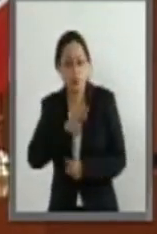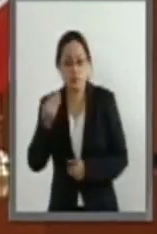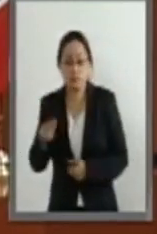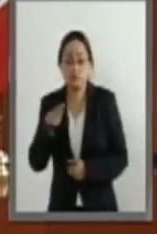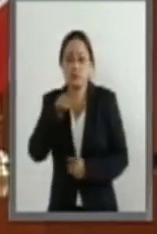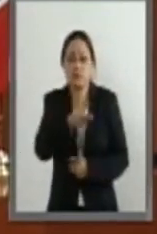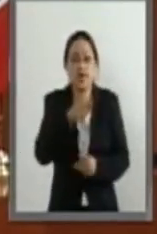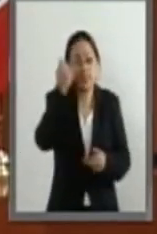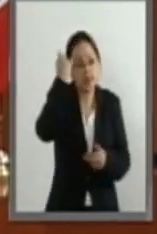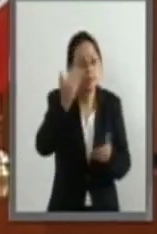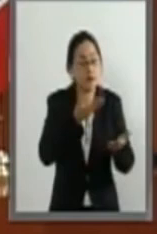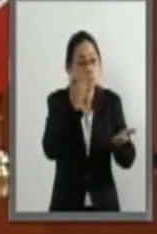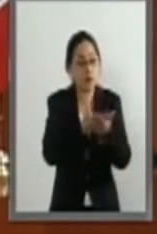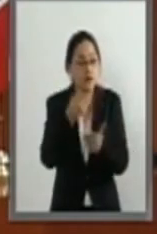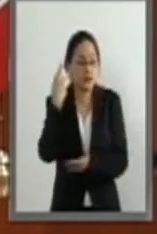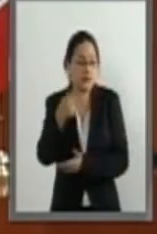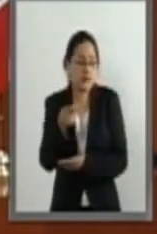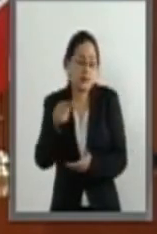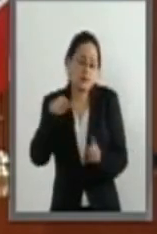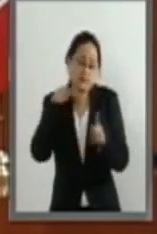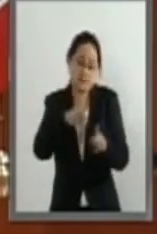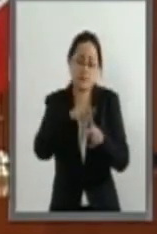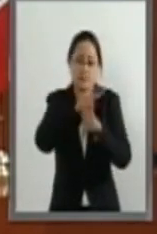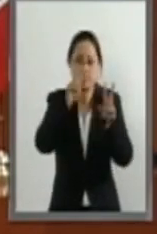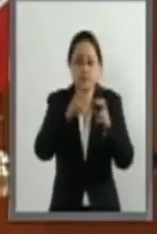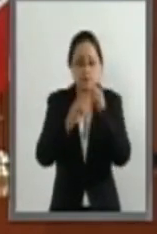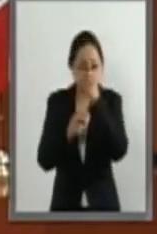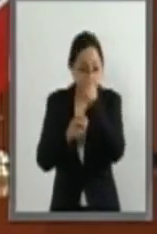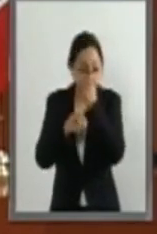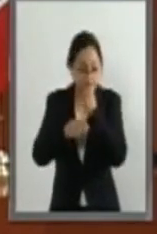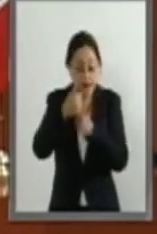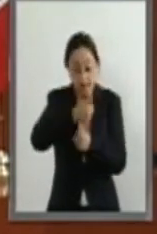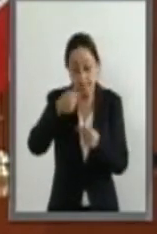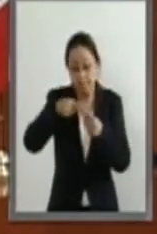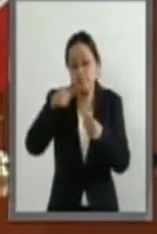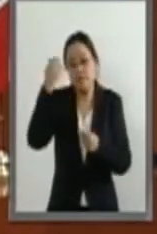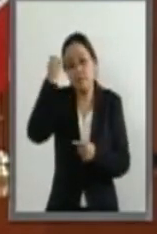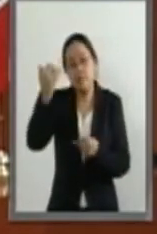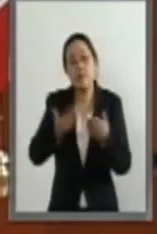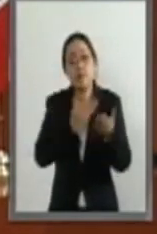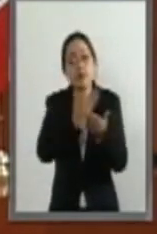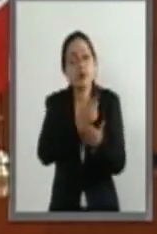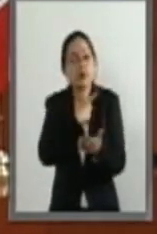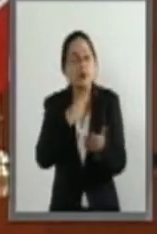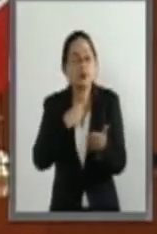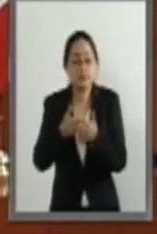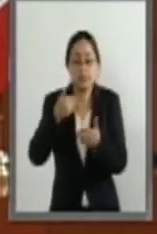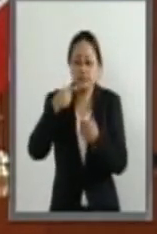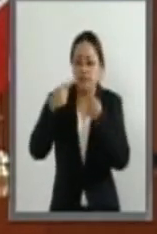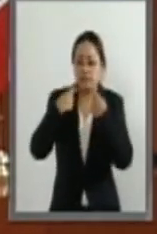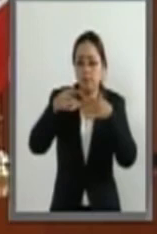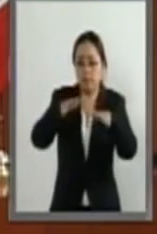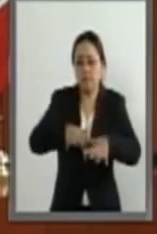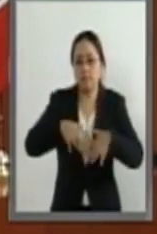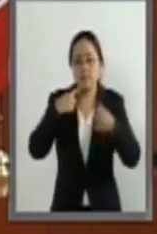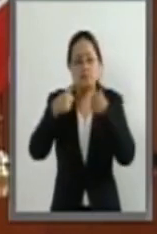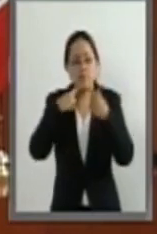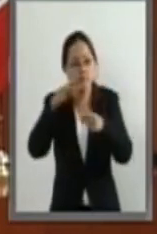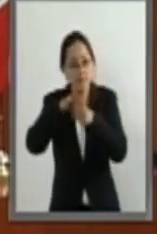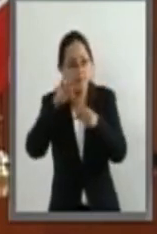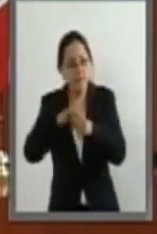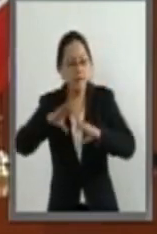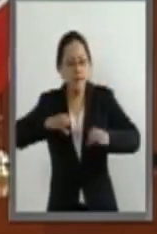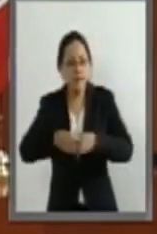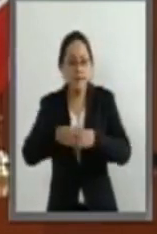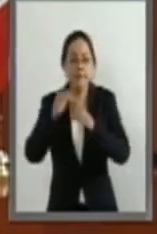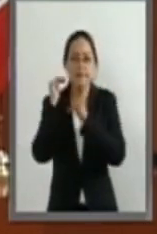cualquier momento la iniciativa preferente correspondiente. Cada iniciativa deberá ser discutida y votada en el Pleno de la Cámara de su origen en